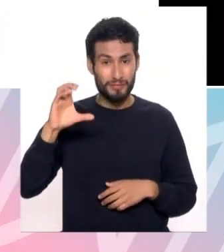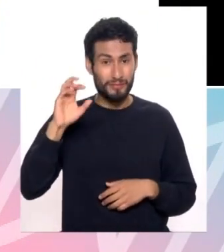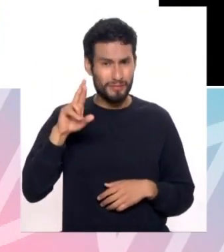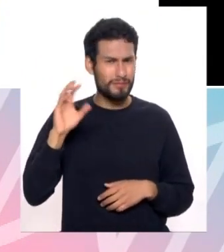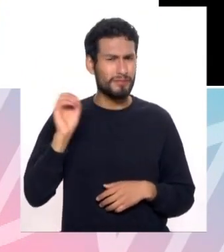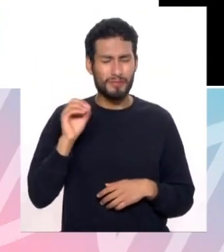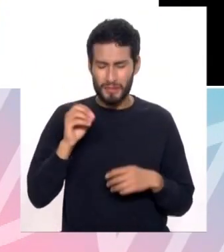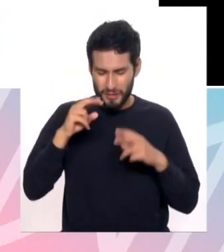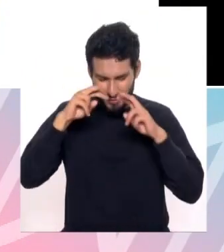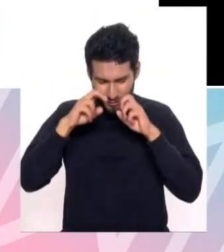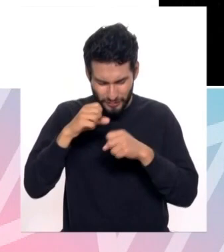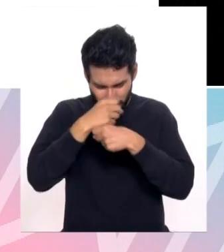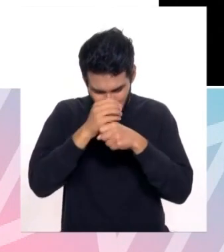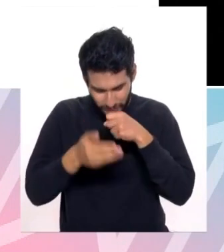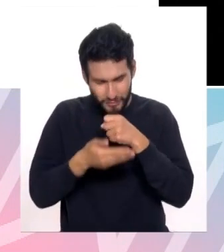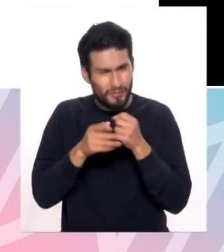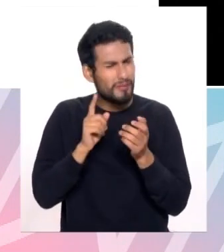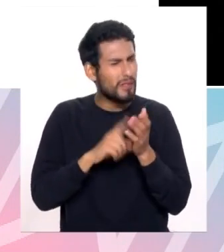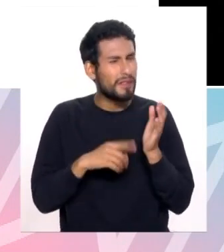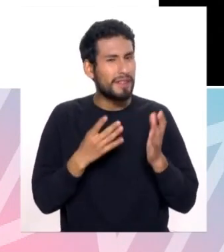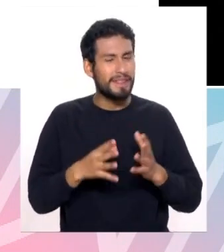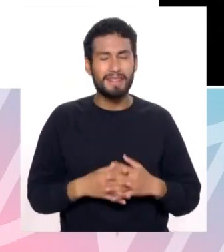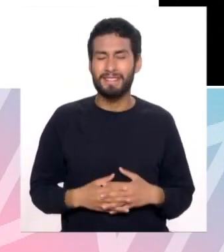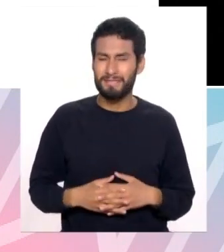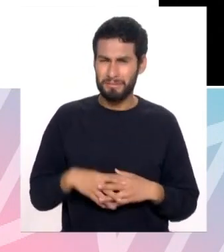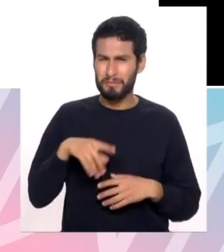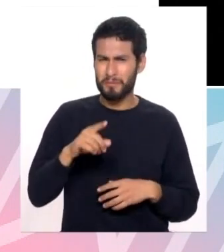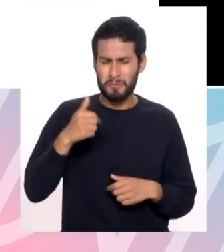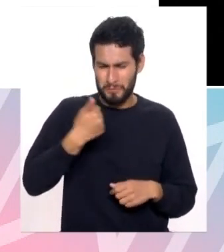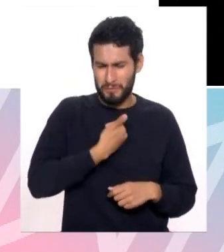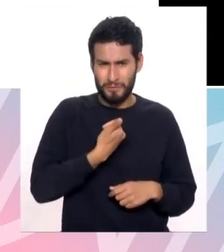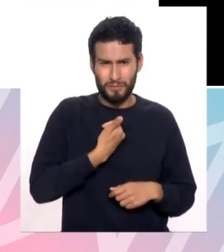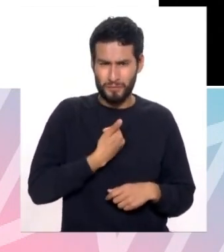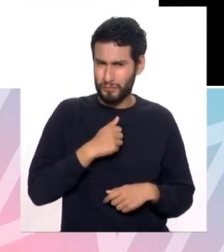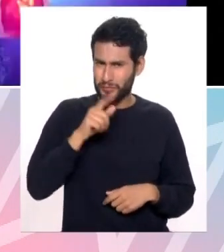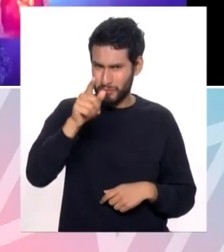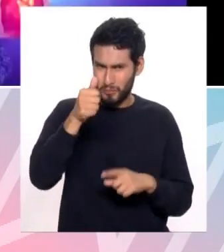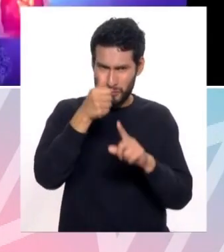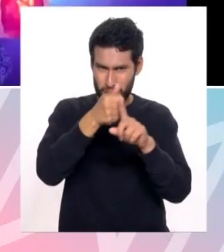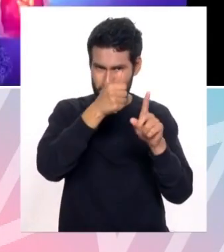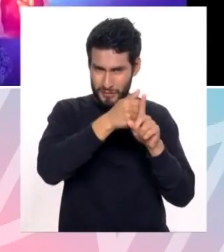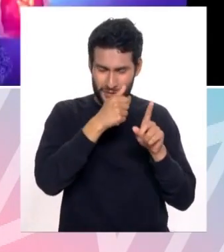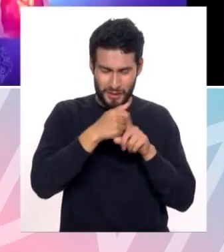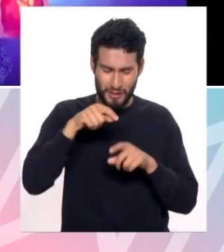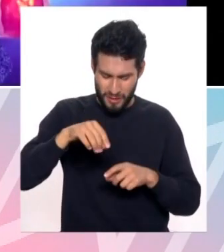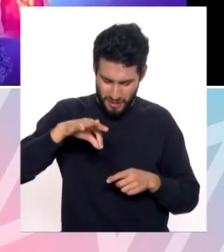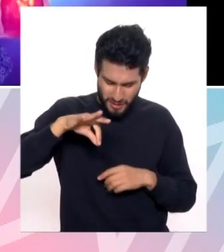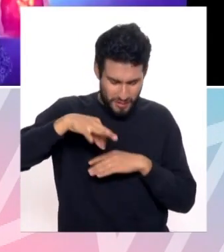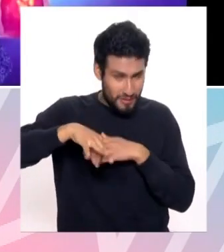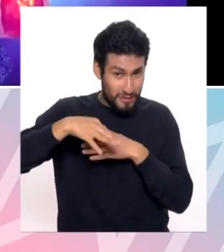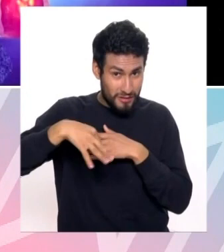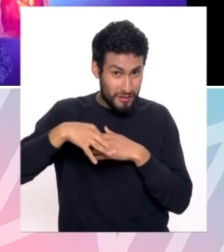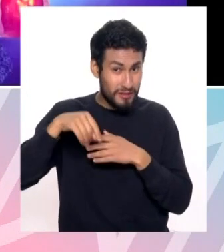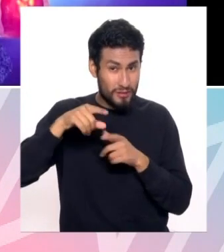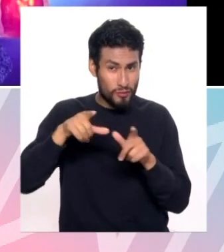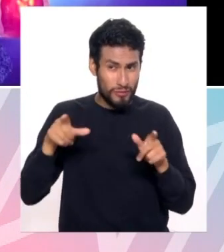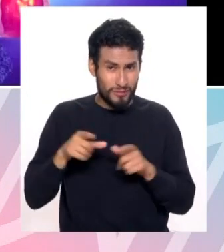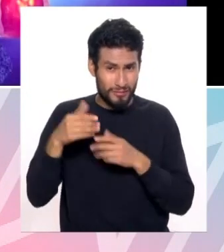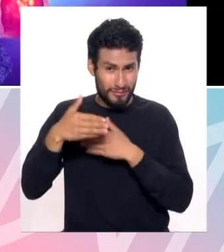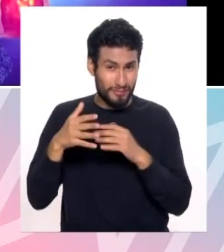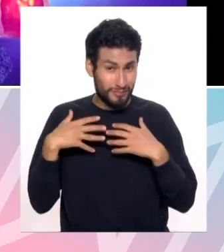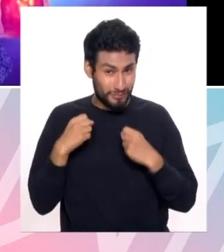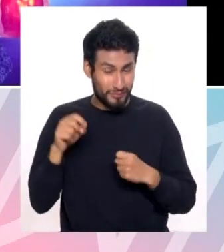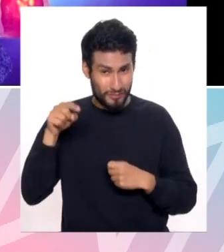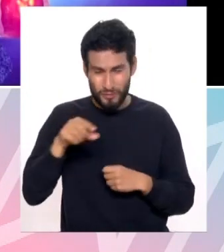prueba molecular para estos casos, que es una autotoma, o sea, es un autoexamen. Lo realizamos en los establecimientos de salud,